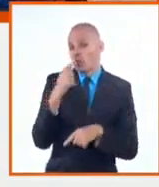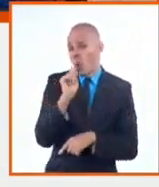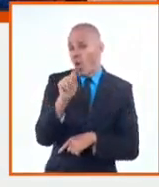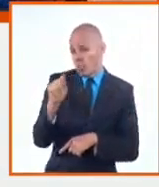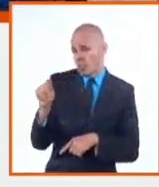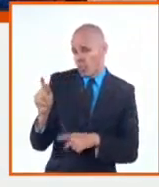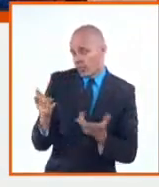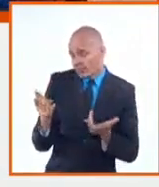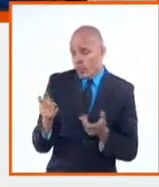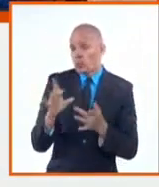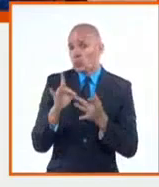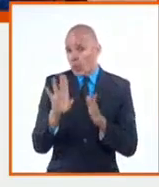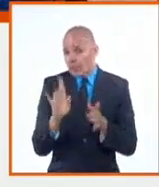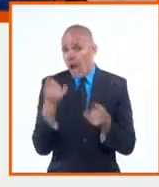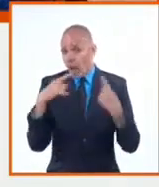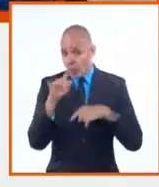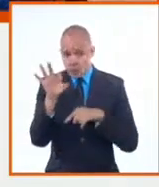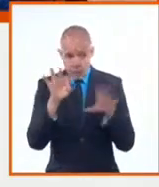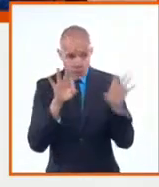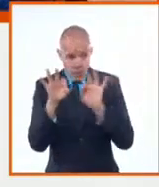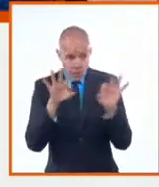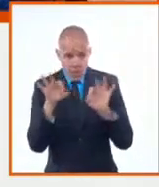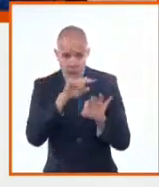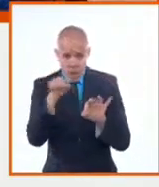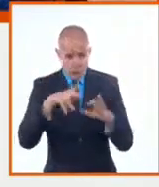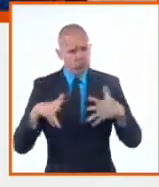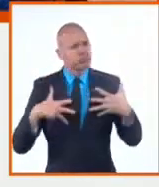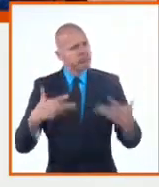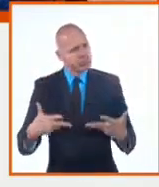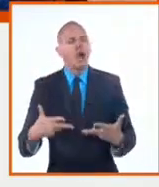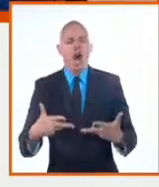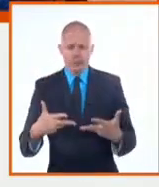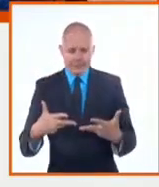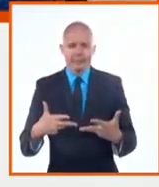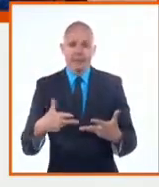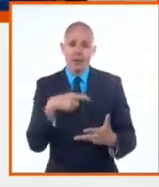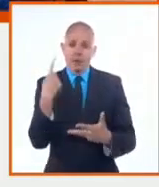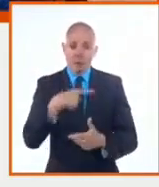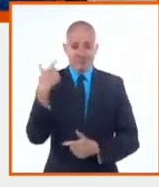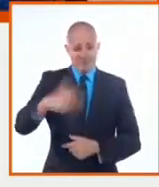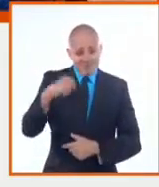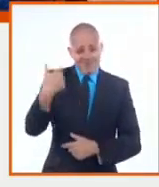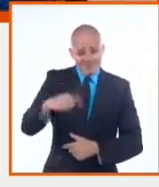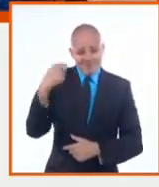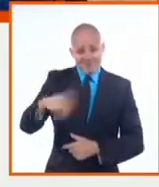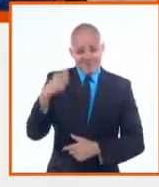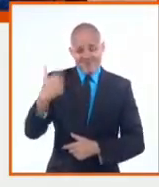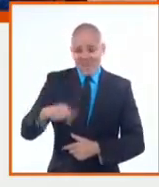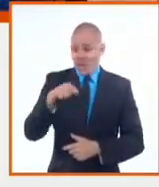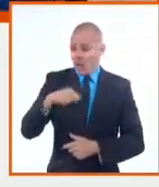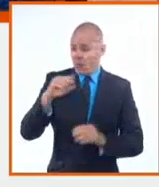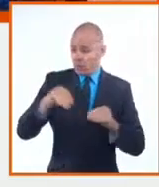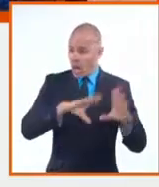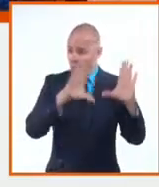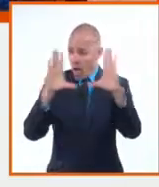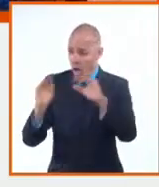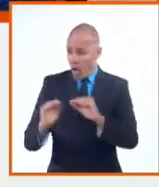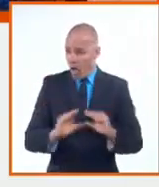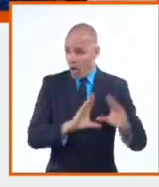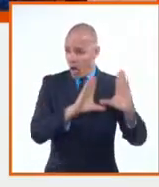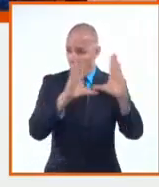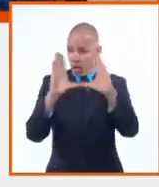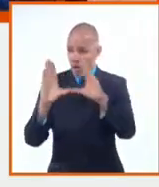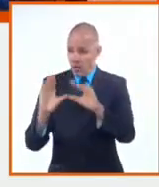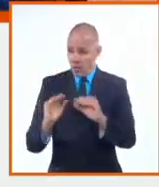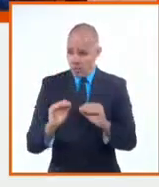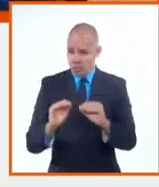lo logramos fueron días de trabajo duro pero fue algo también muy